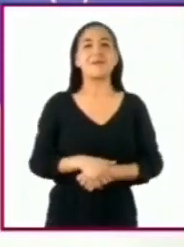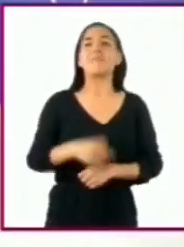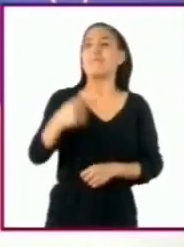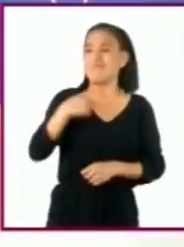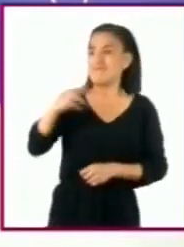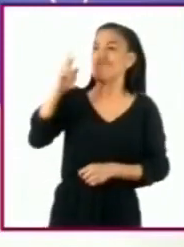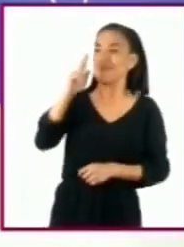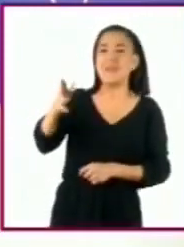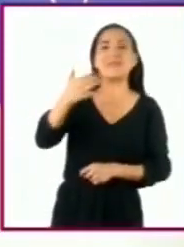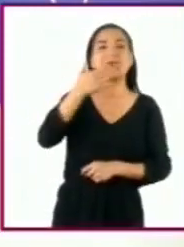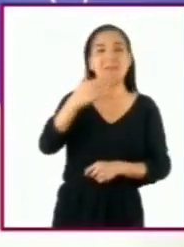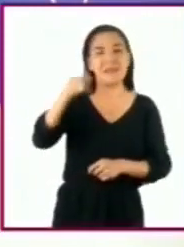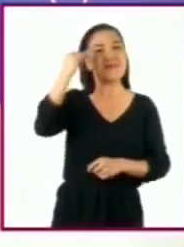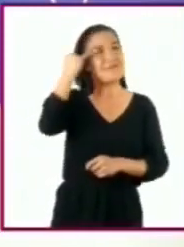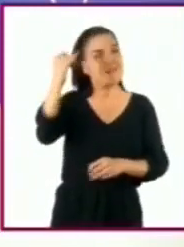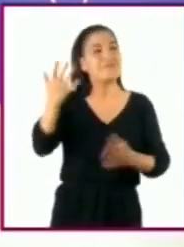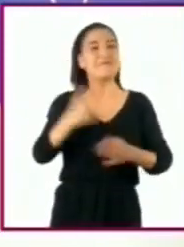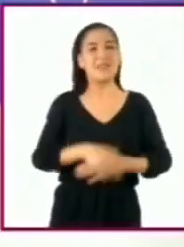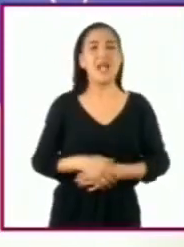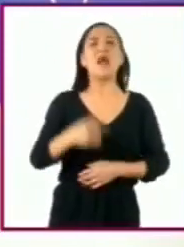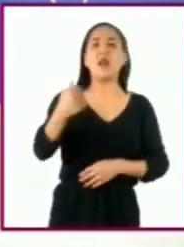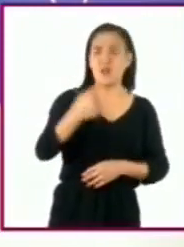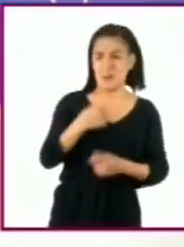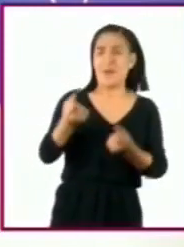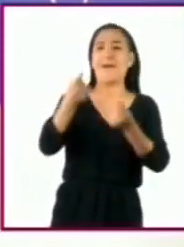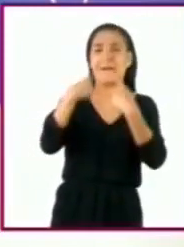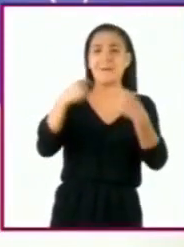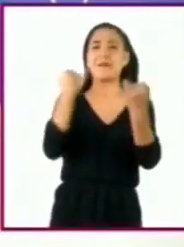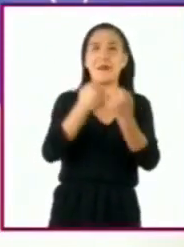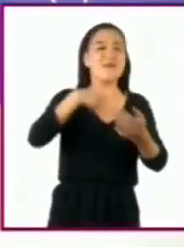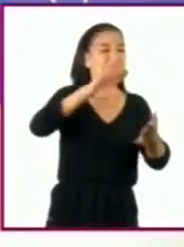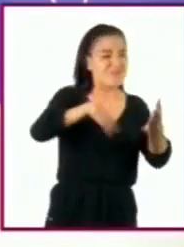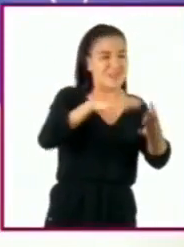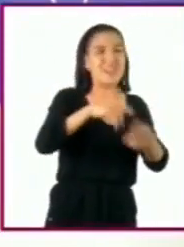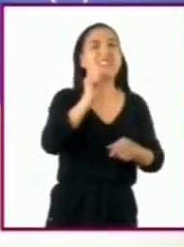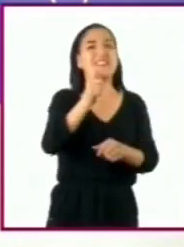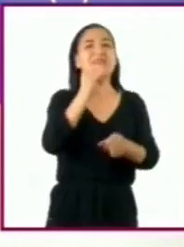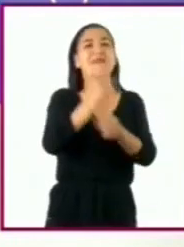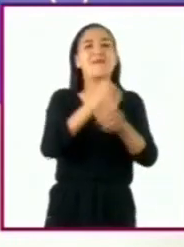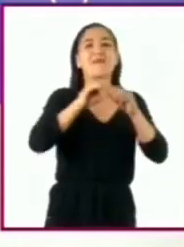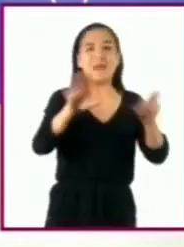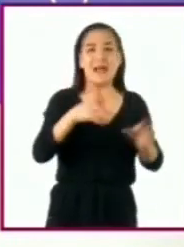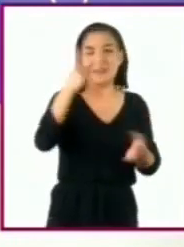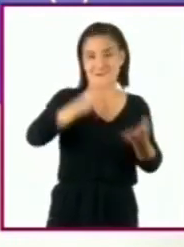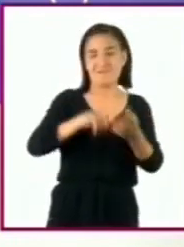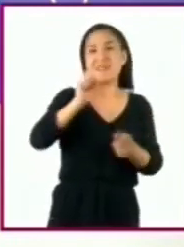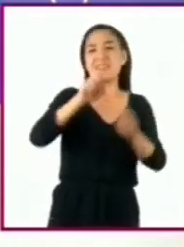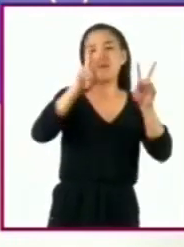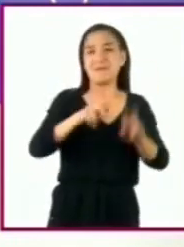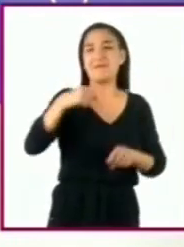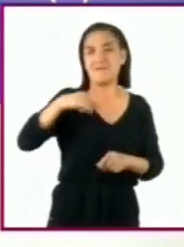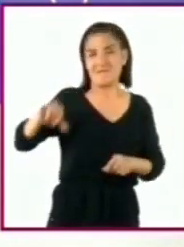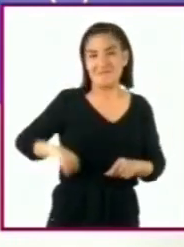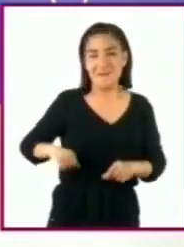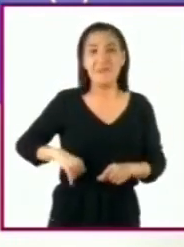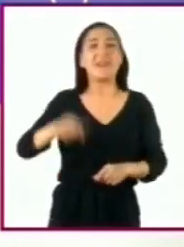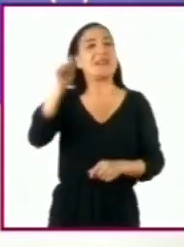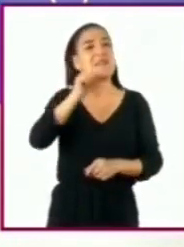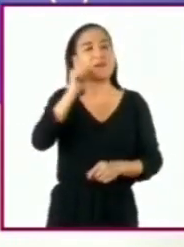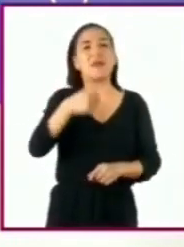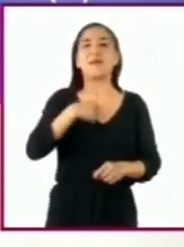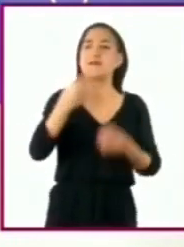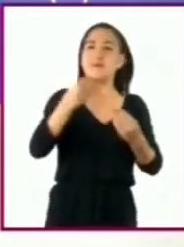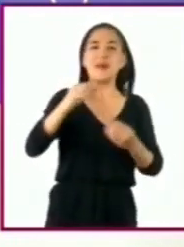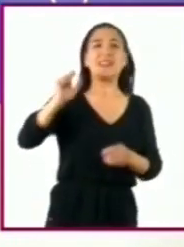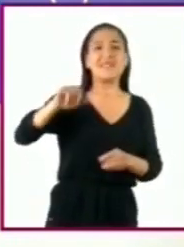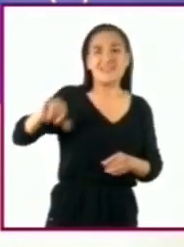parece una estupenda idea. Es más, yo también voy a buscar información acerca de un tema de mi interés. Siempre me ha interesado saber